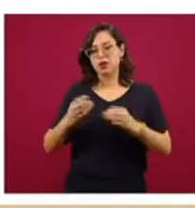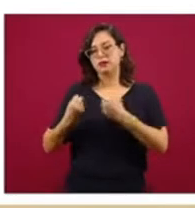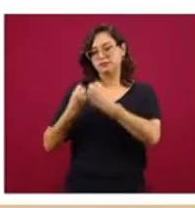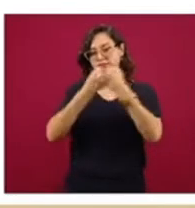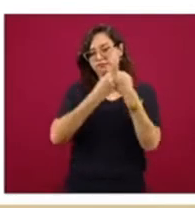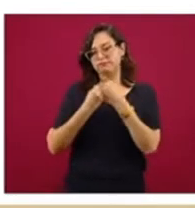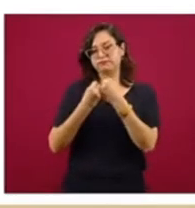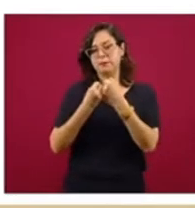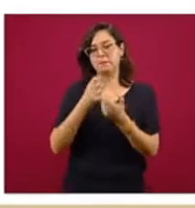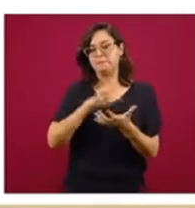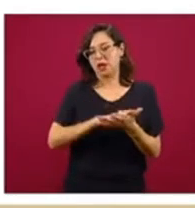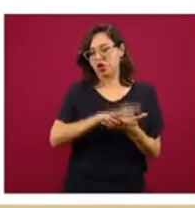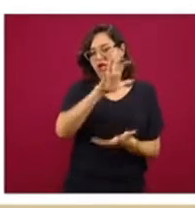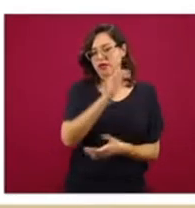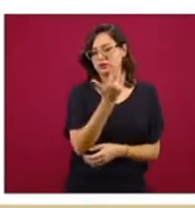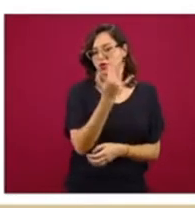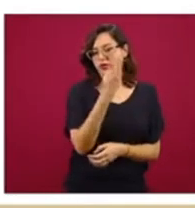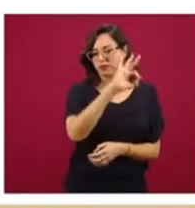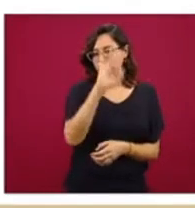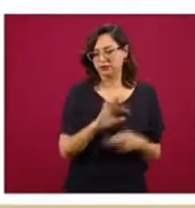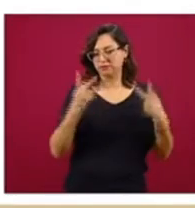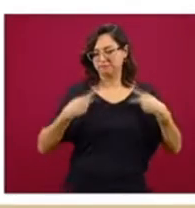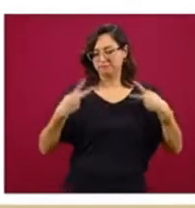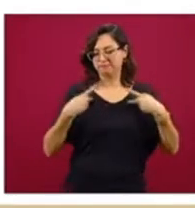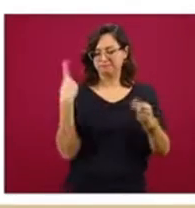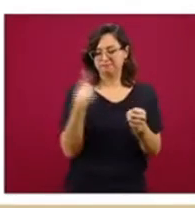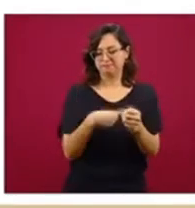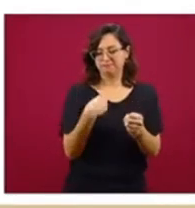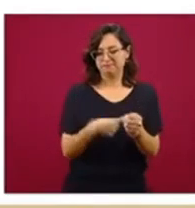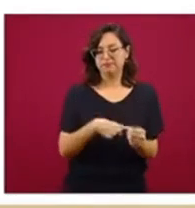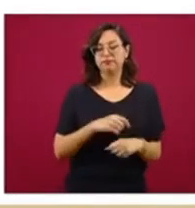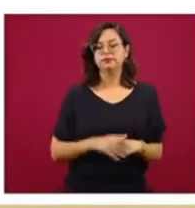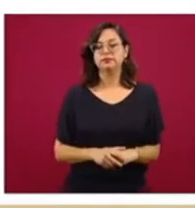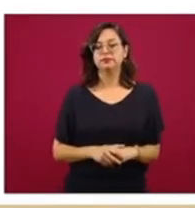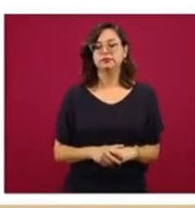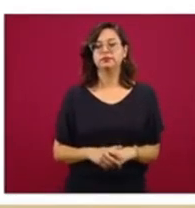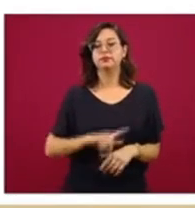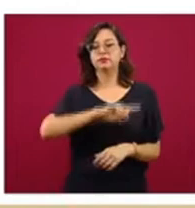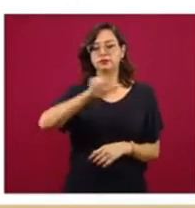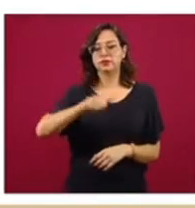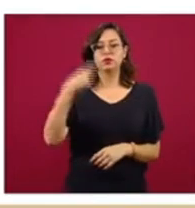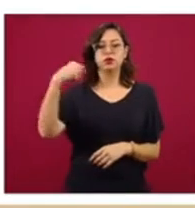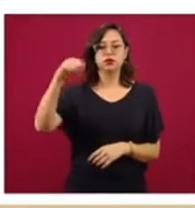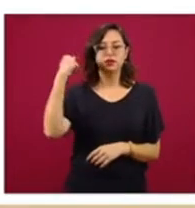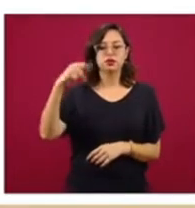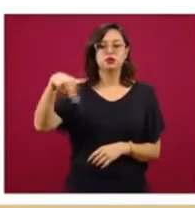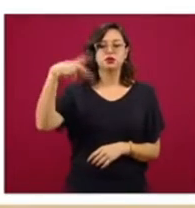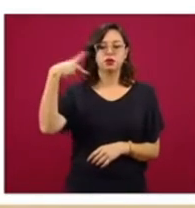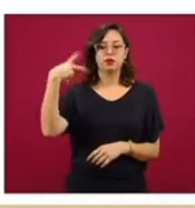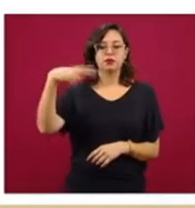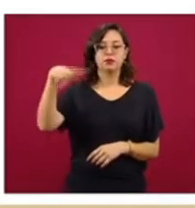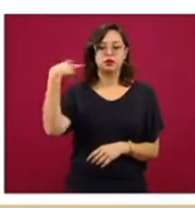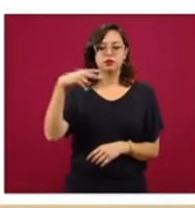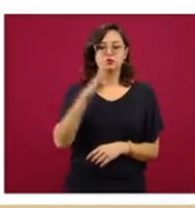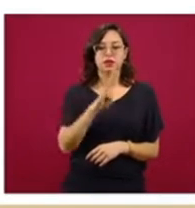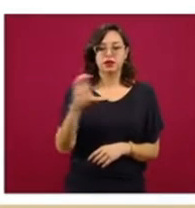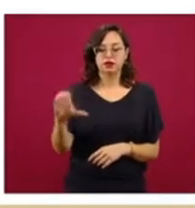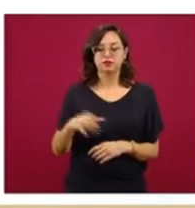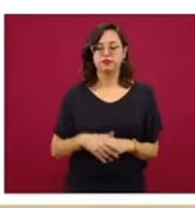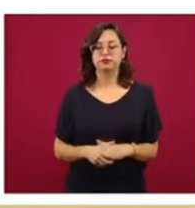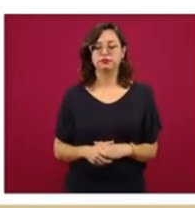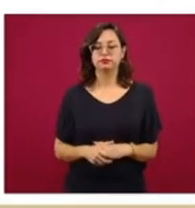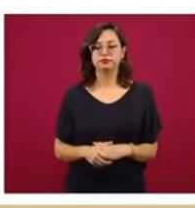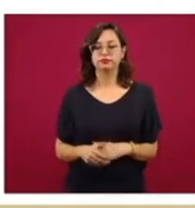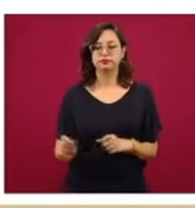representan prácticamente la mitad de la epidemia, así ha ocurrido desde el inicio. Le siguen Tabasco, Puebla, Veracruz y Baja California. La siguiente.